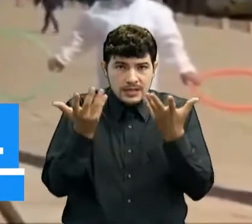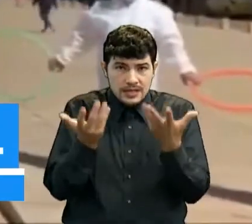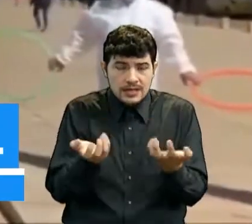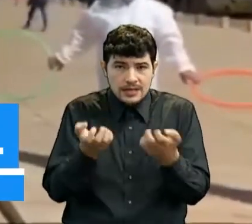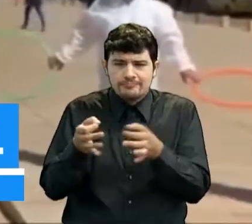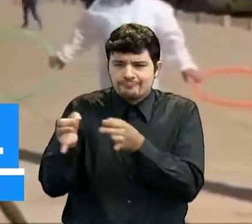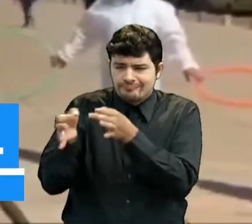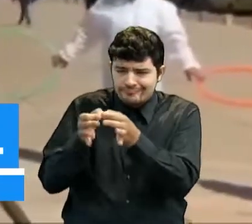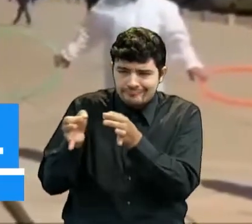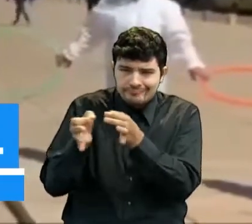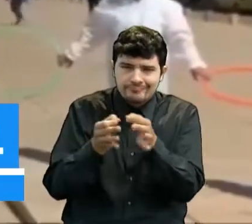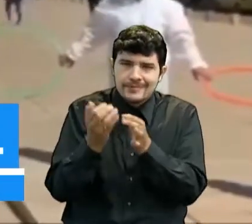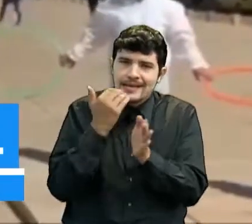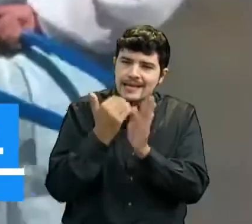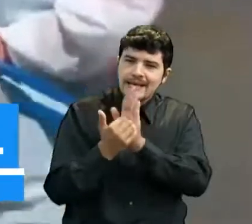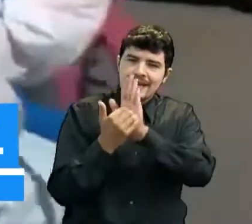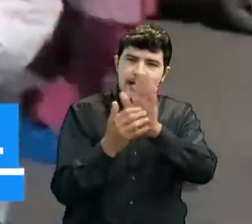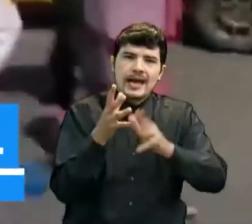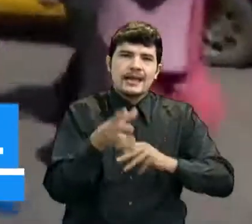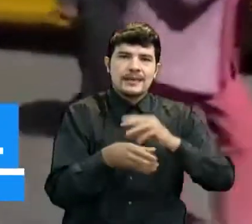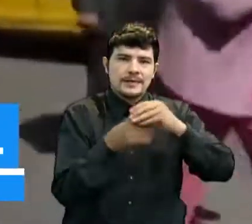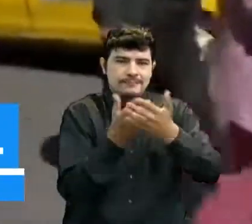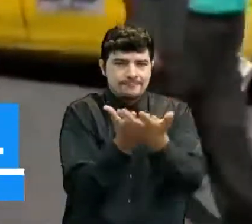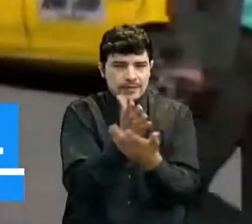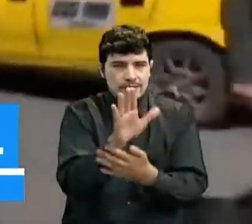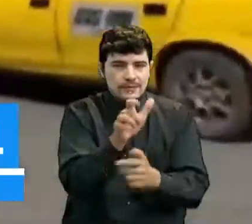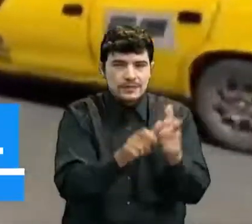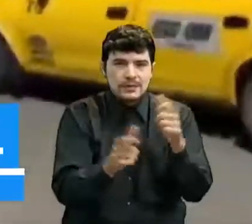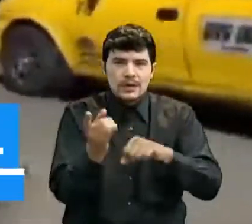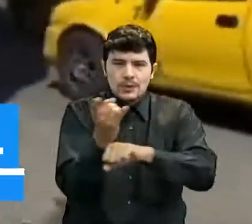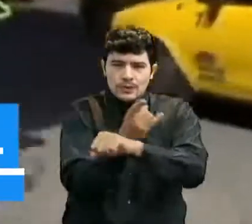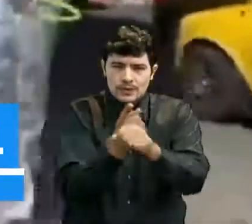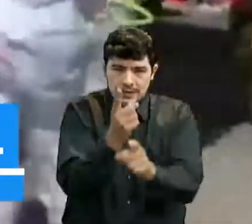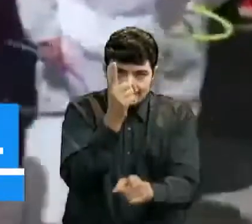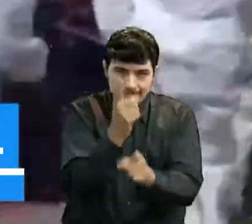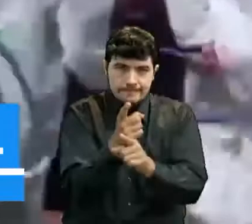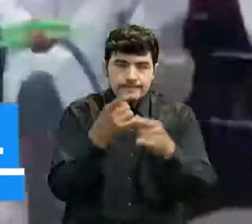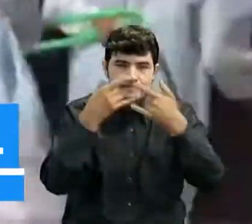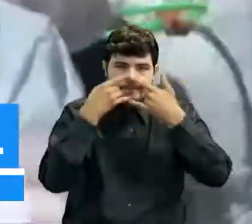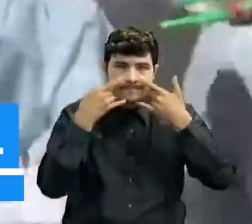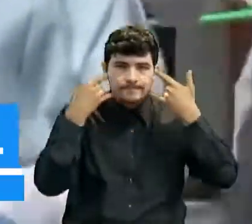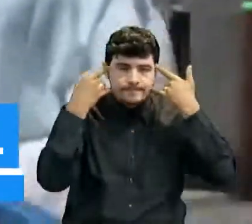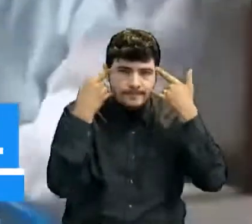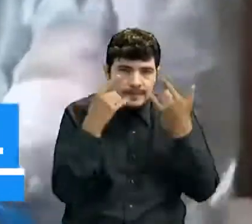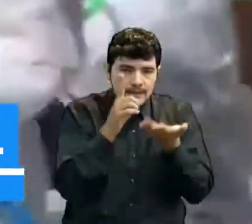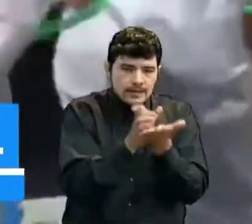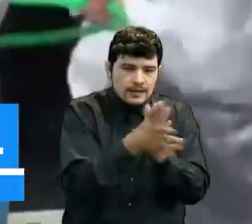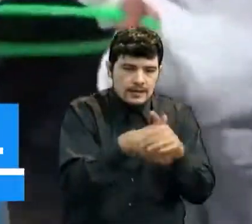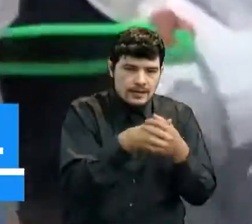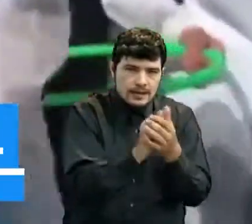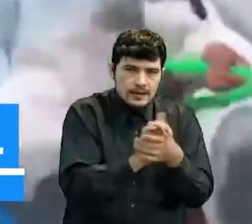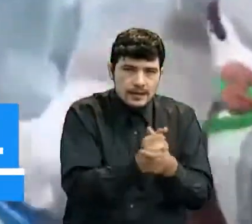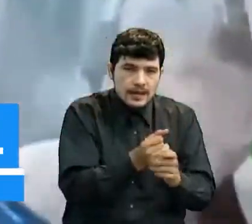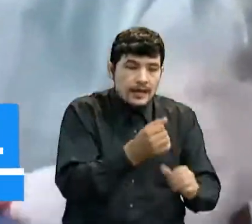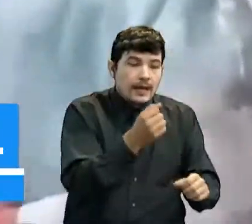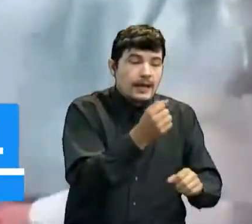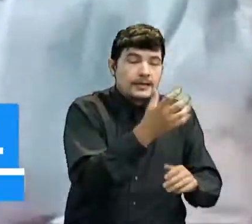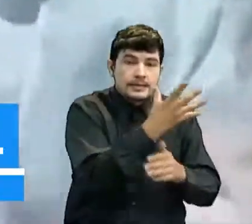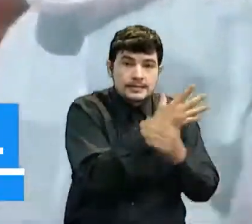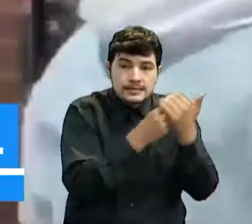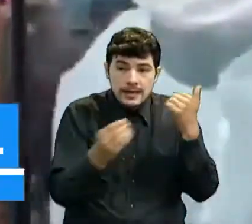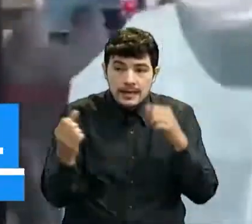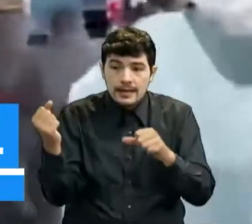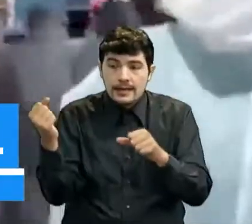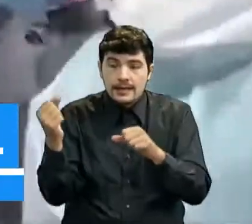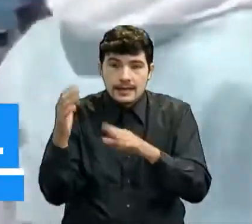algunas indicaciones del uso de tapabocas, del lavado de manos y asimismo del proceso de desinfección al llegar a casa para que todos